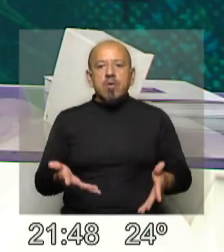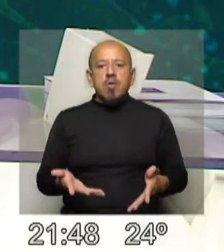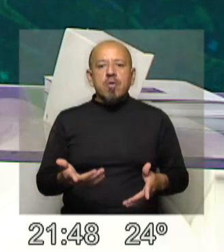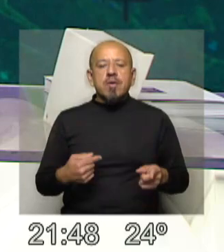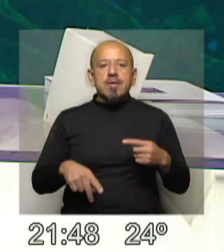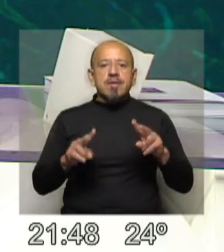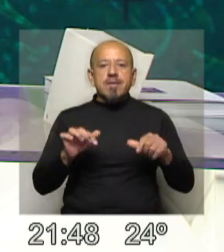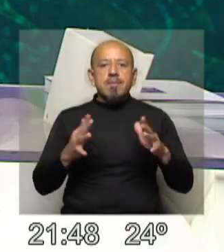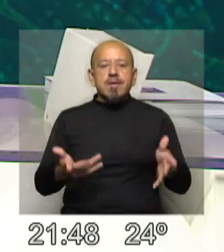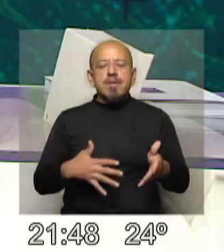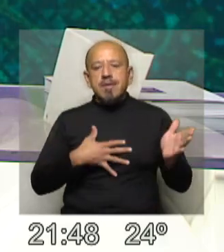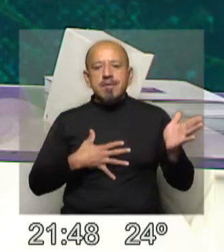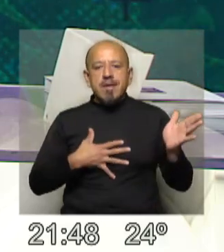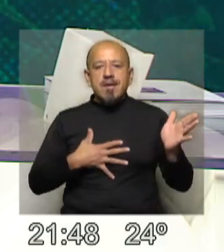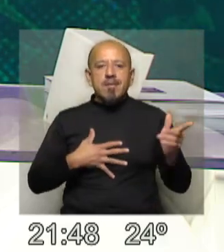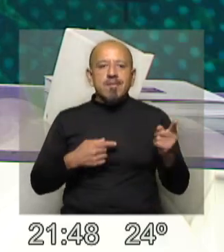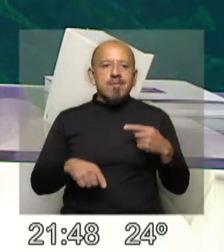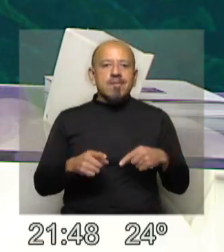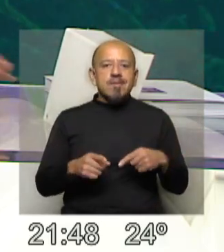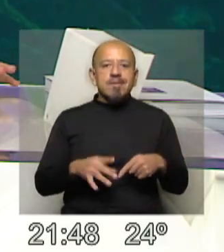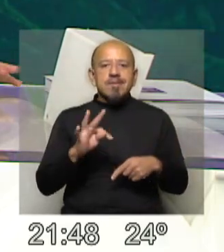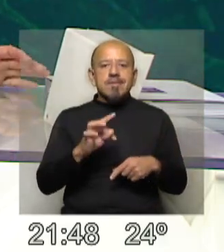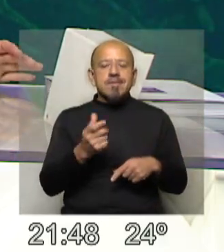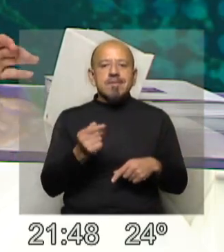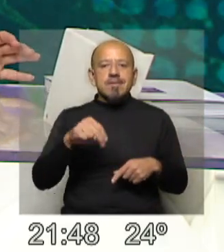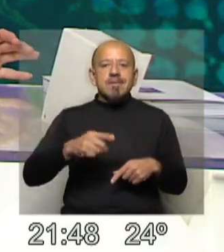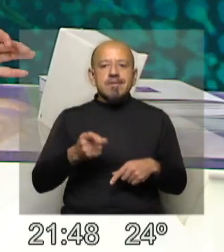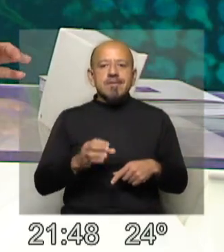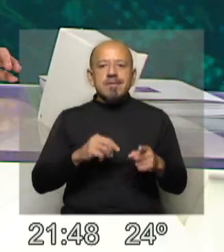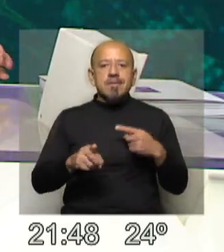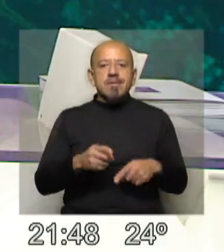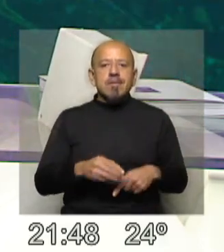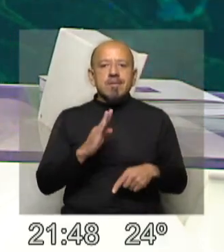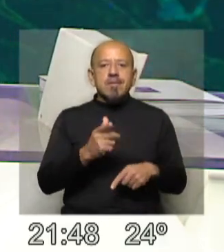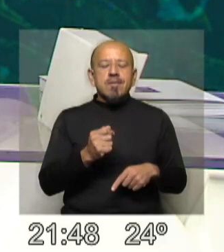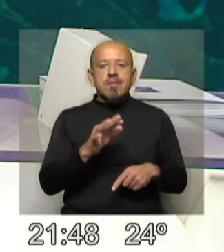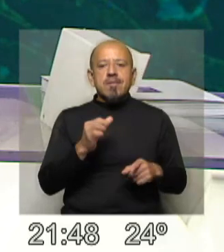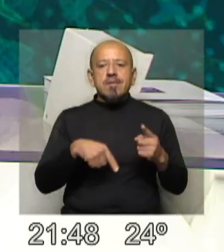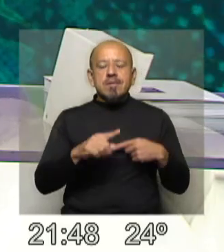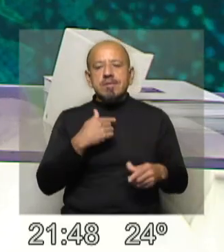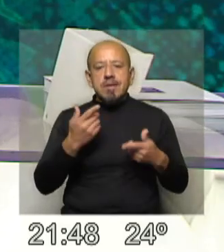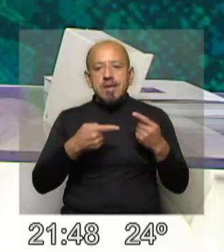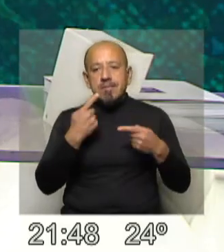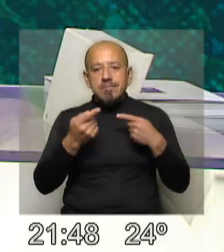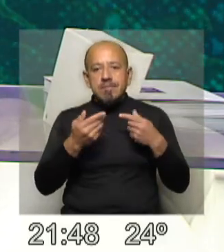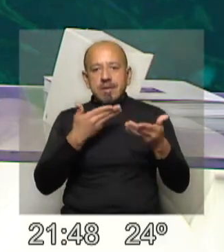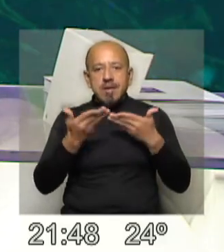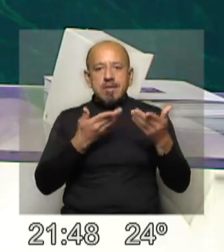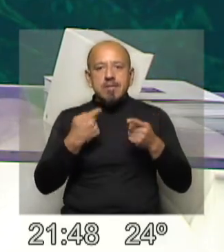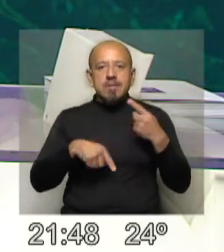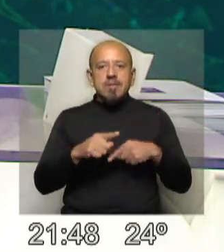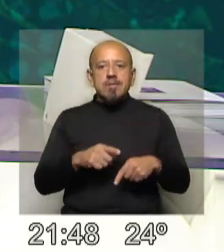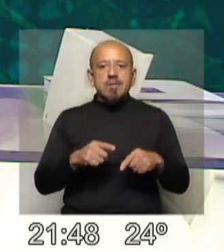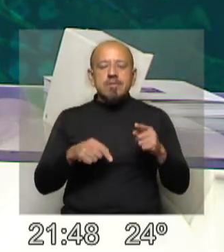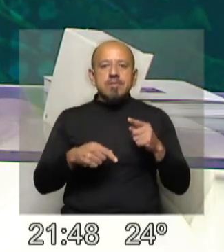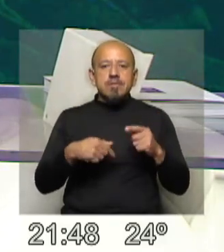tango. Exactamente. Qué maravilla, noche de tango con Santiago Plaz, bueno, que es un cantante e intérprete impresionante.